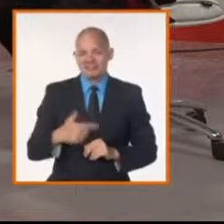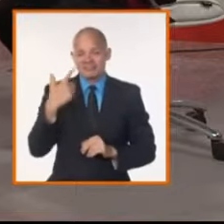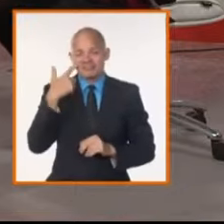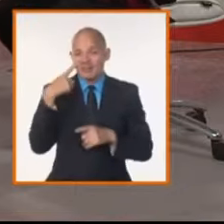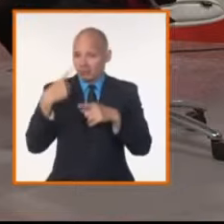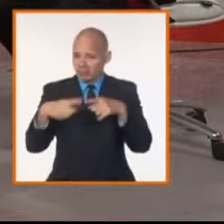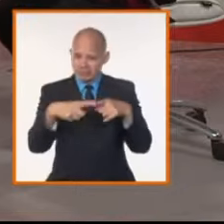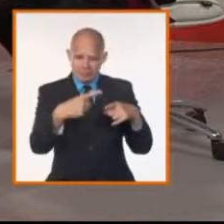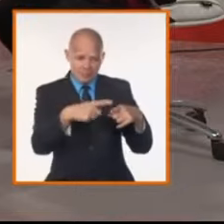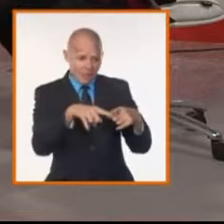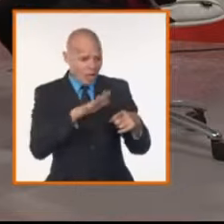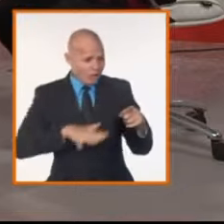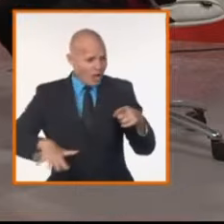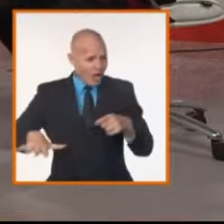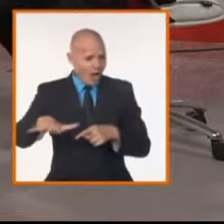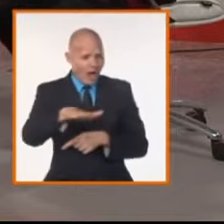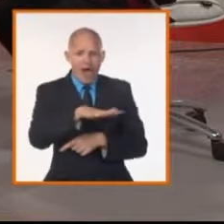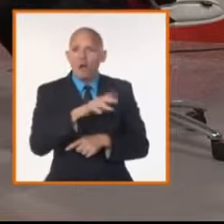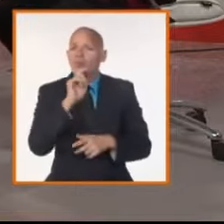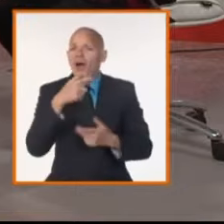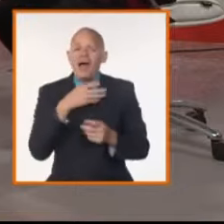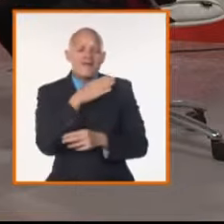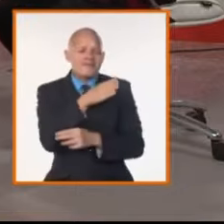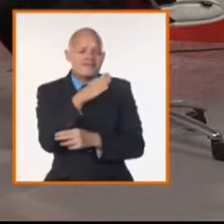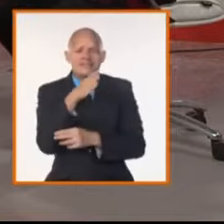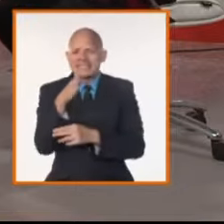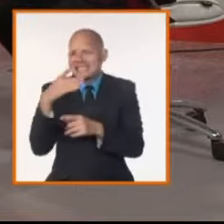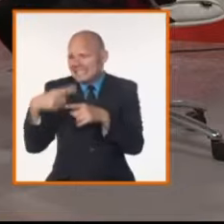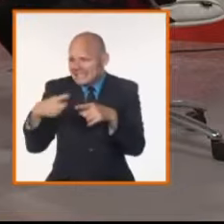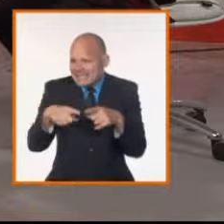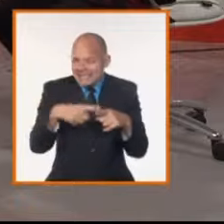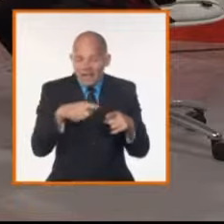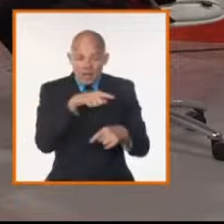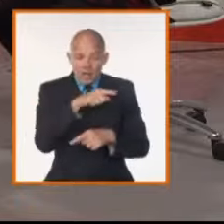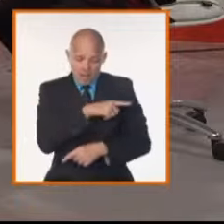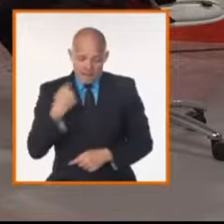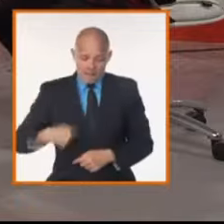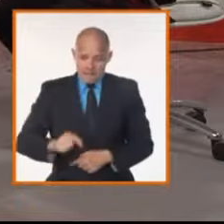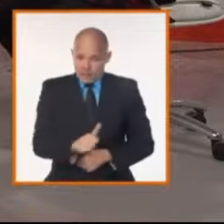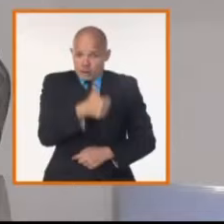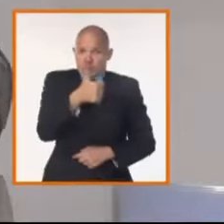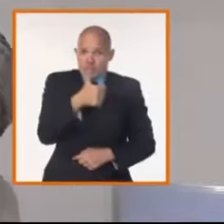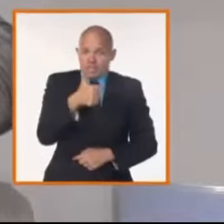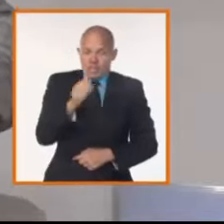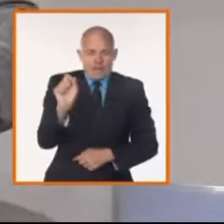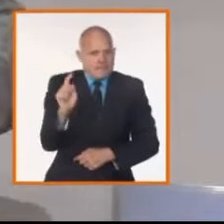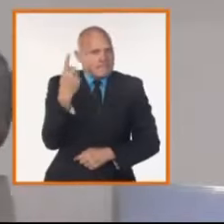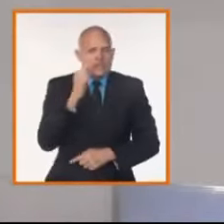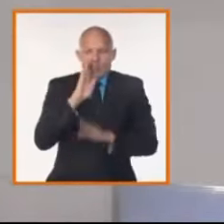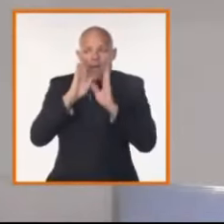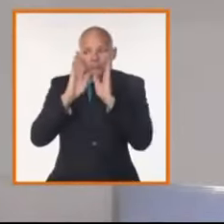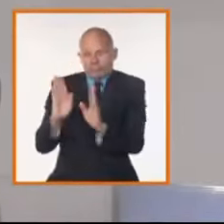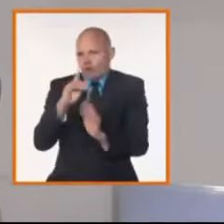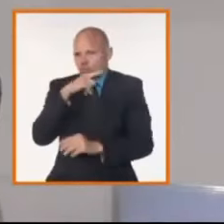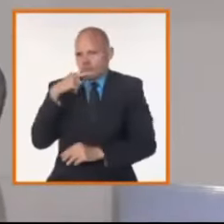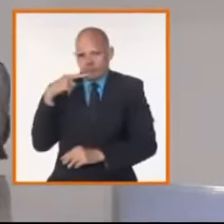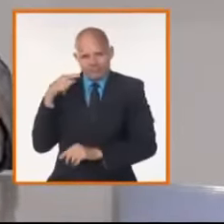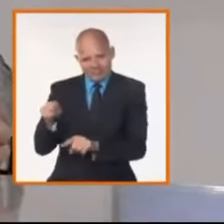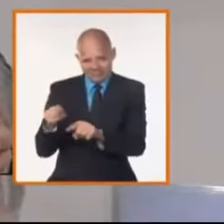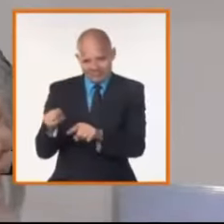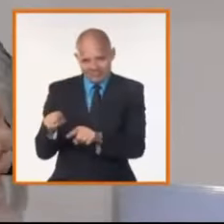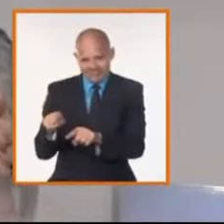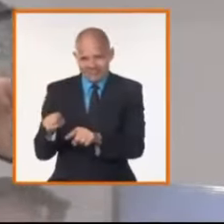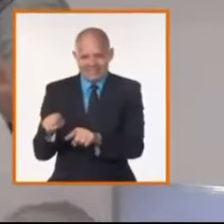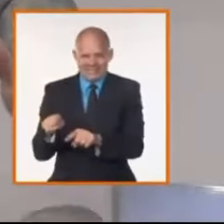Moscú exactamente pero es eso lo que te quiero decir es decir no podemos verlo como algo fuera de